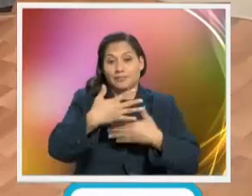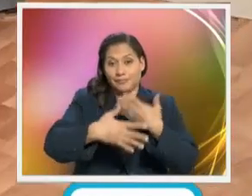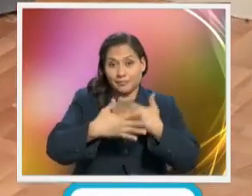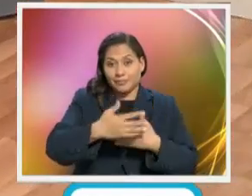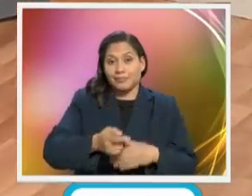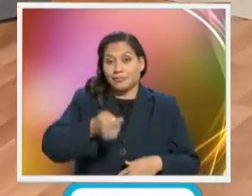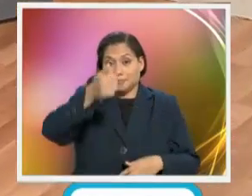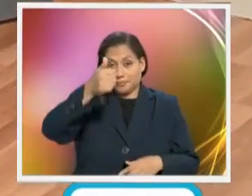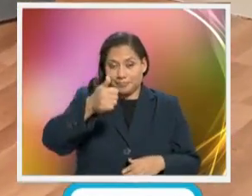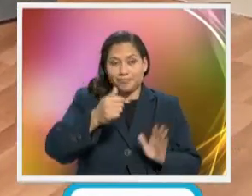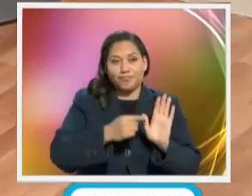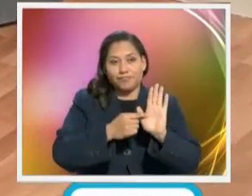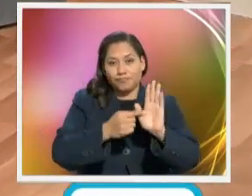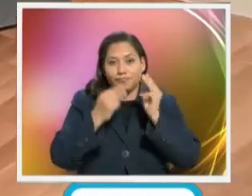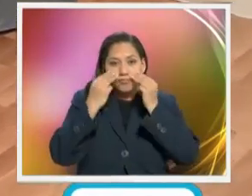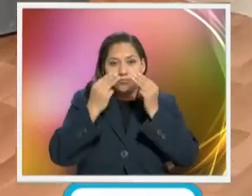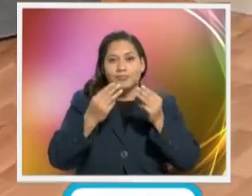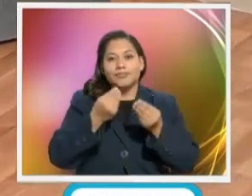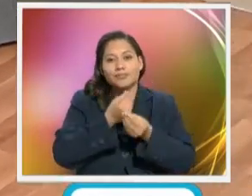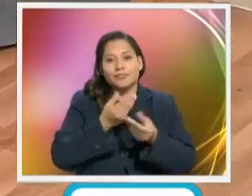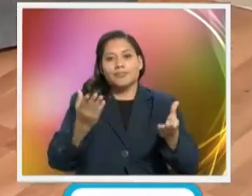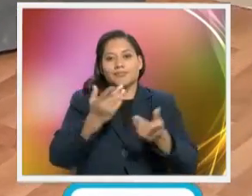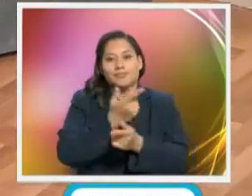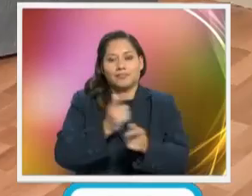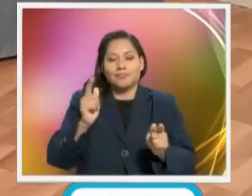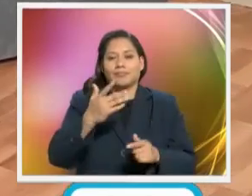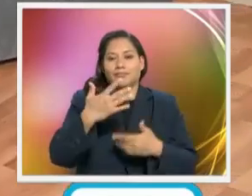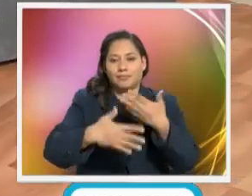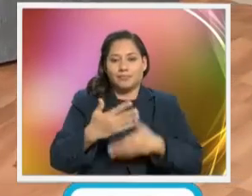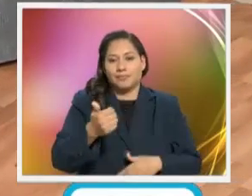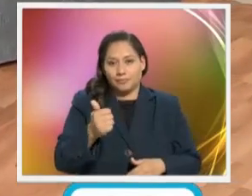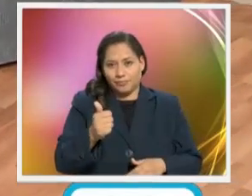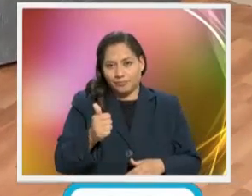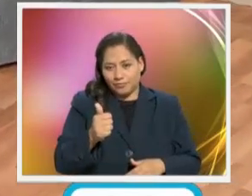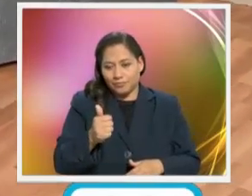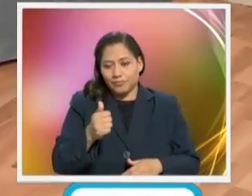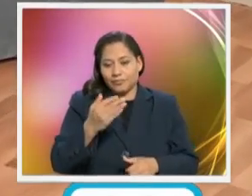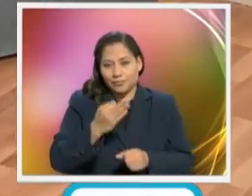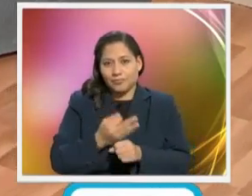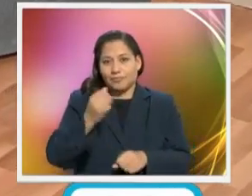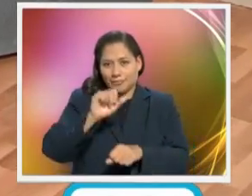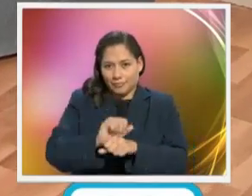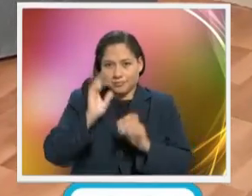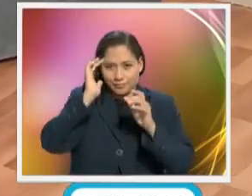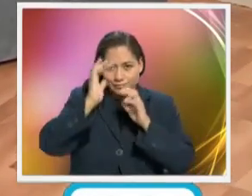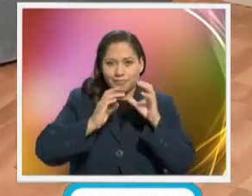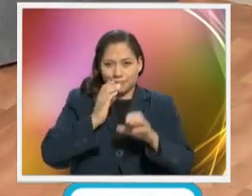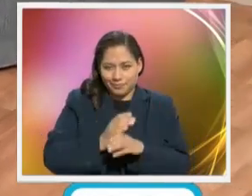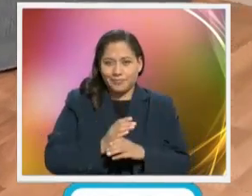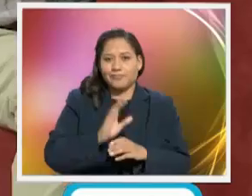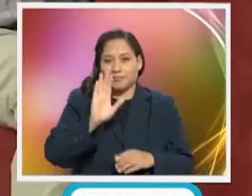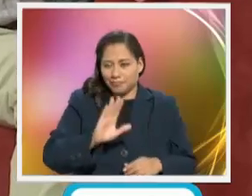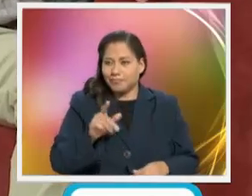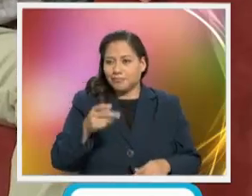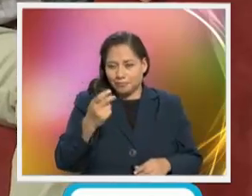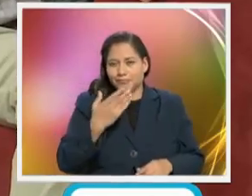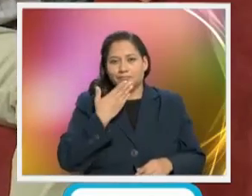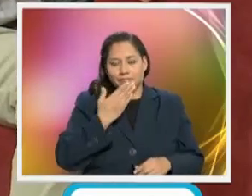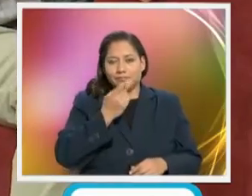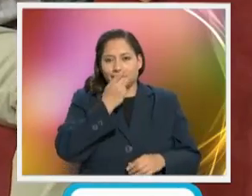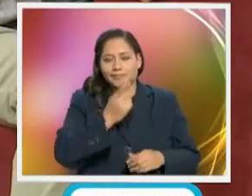fue la primera exhibición pública. El 15 de Ok. agosto. 15 de agosto. Es decir, estamos en la semana de cumpleaños. Claro. Como No, y bien además que lo lo acabas de pudieron